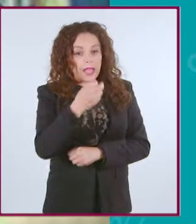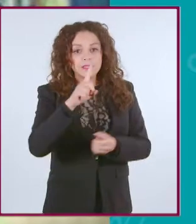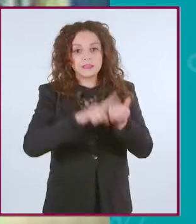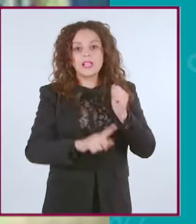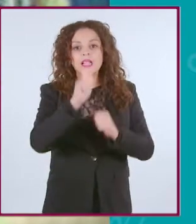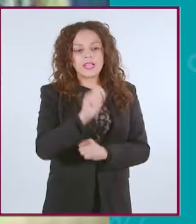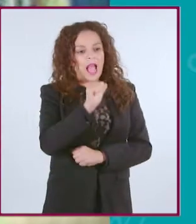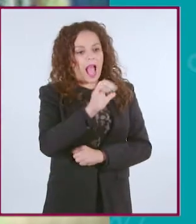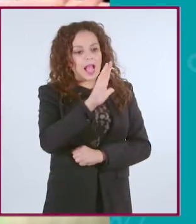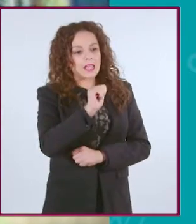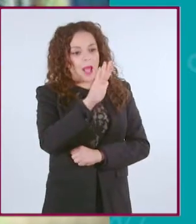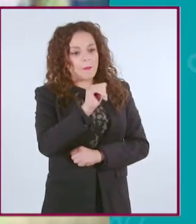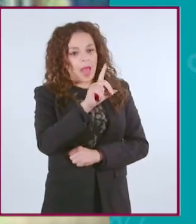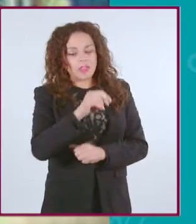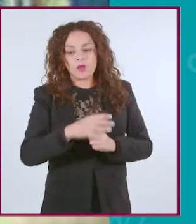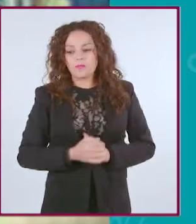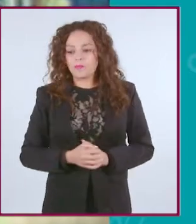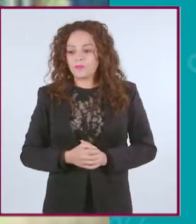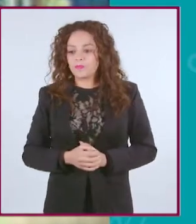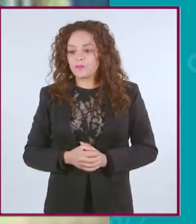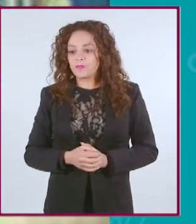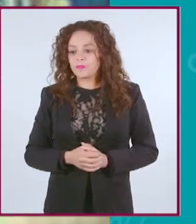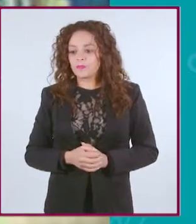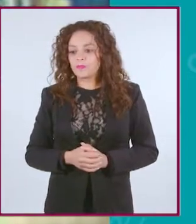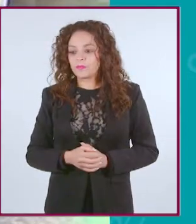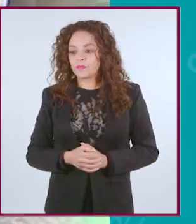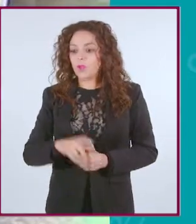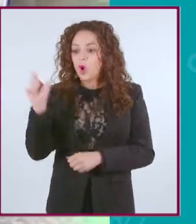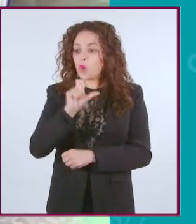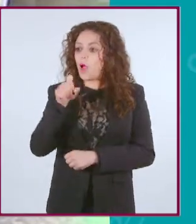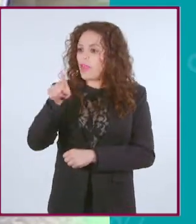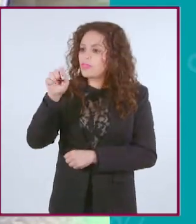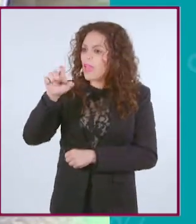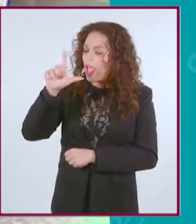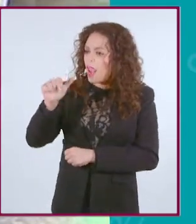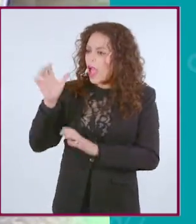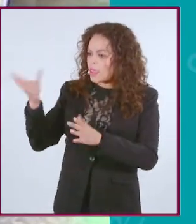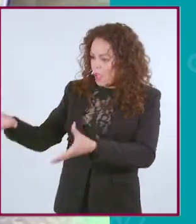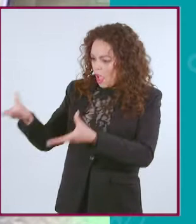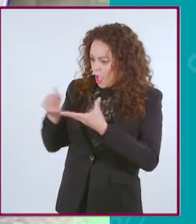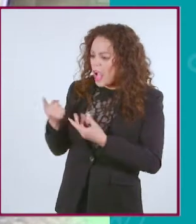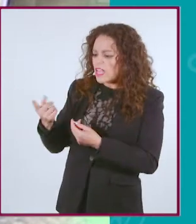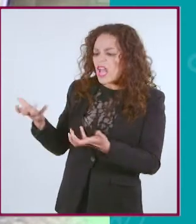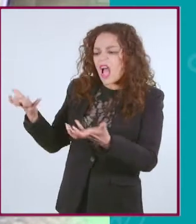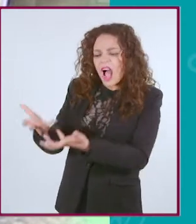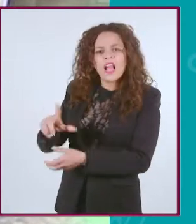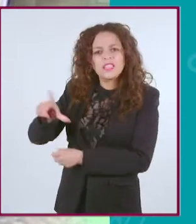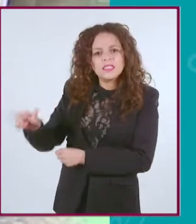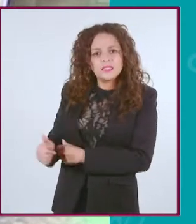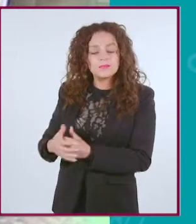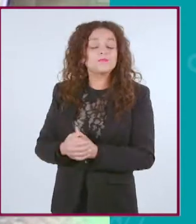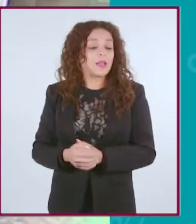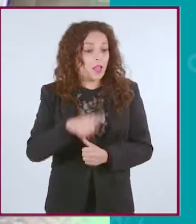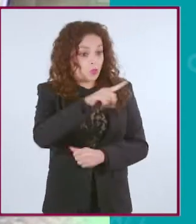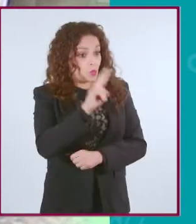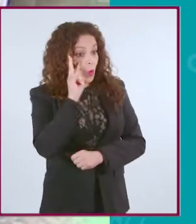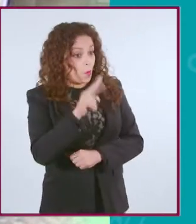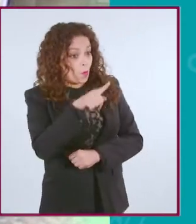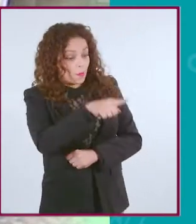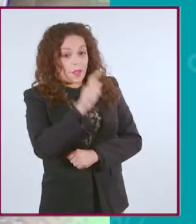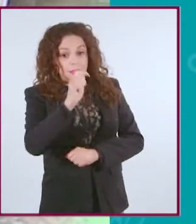poquito, después de que ustedes reciben la tela, ¿qué es lo que sucede? Bueno, ustedes vieron que el material del área de tejido sale